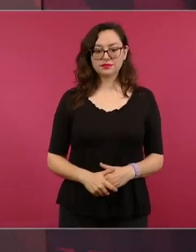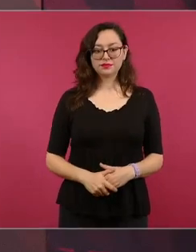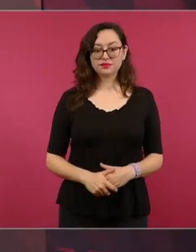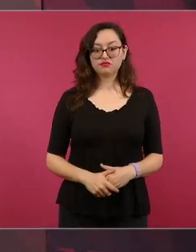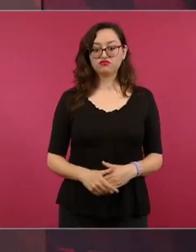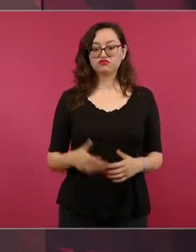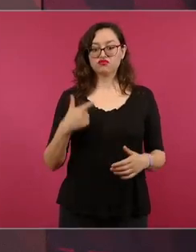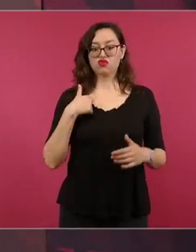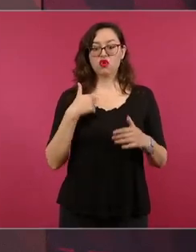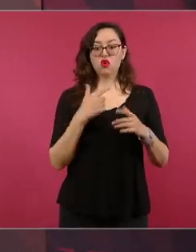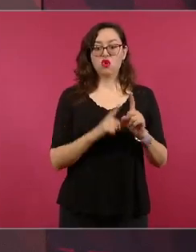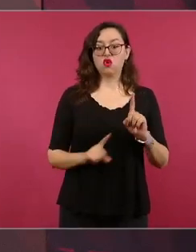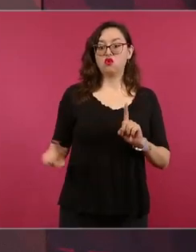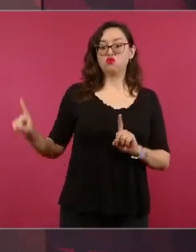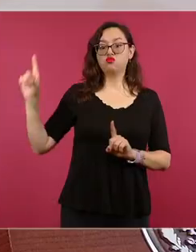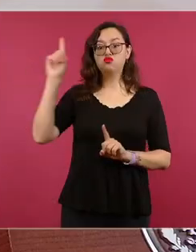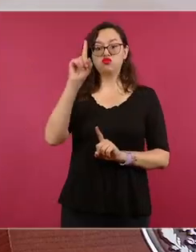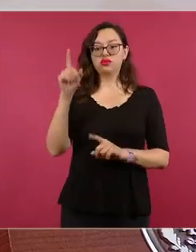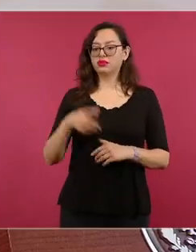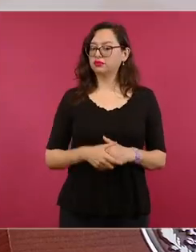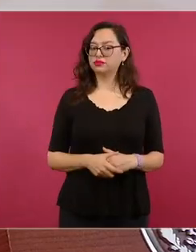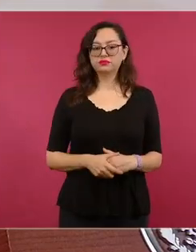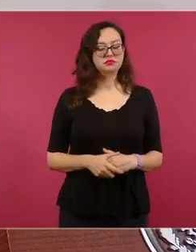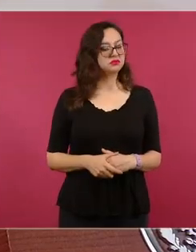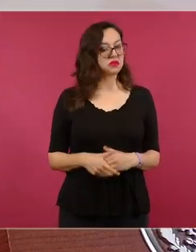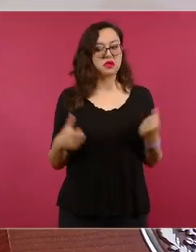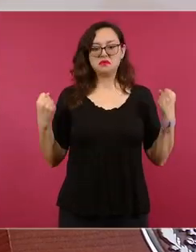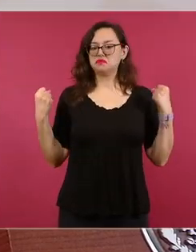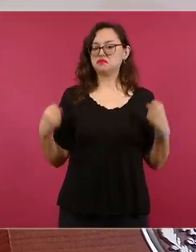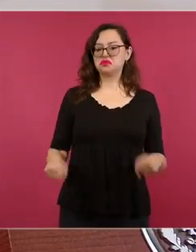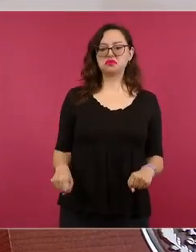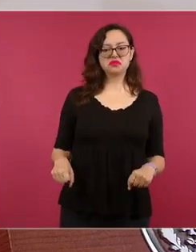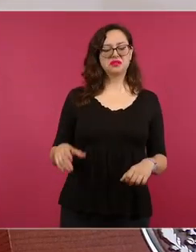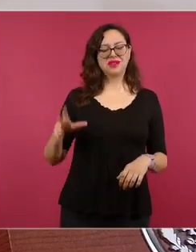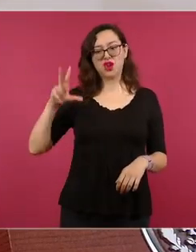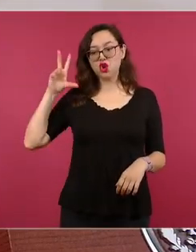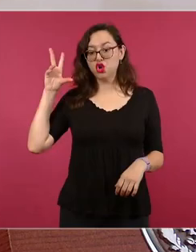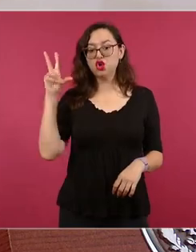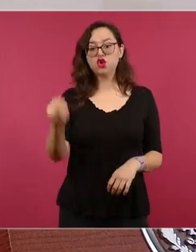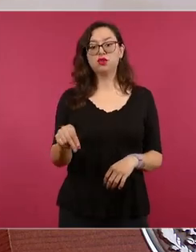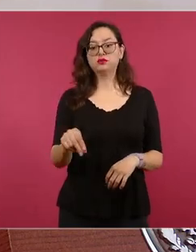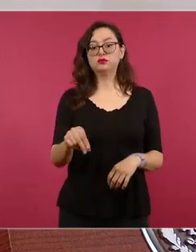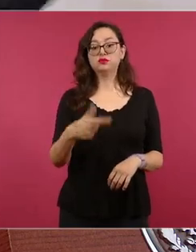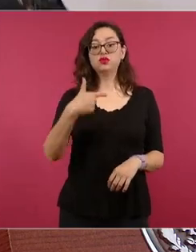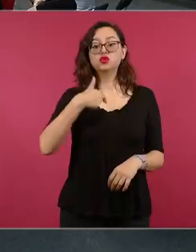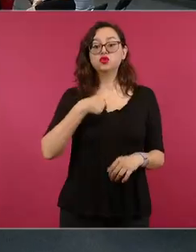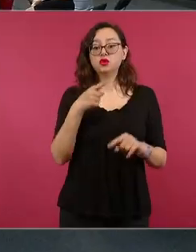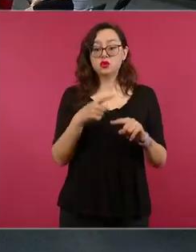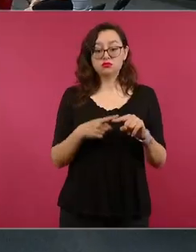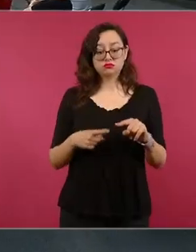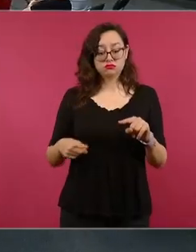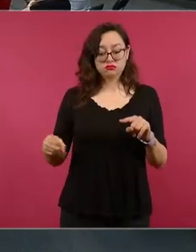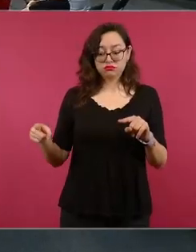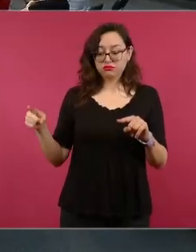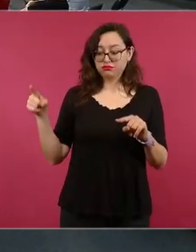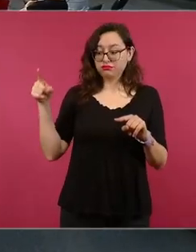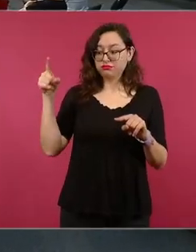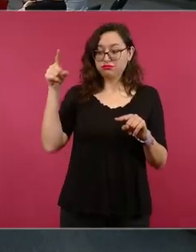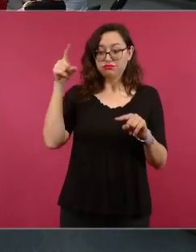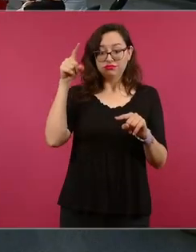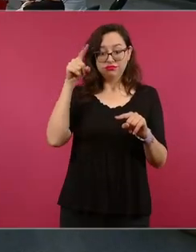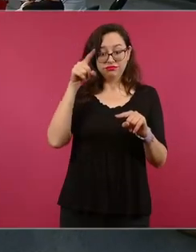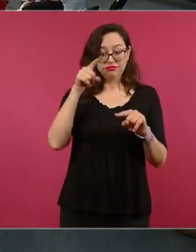jefe máximo, mucho menos cacique. Yo ya termino